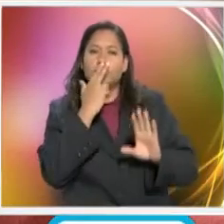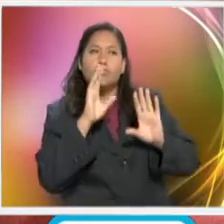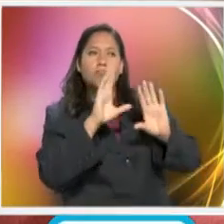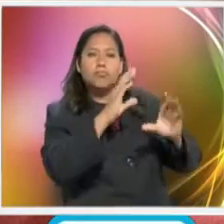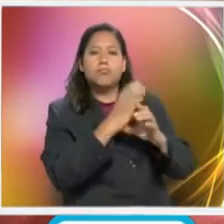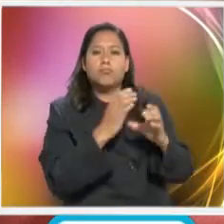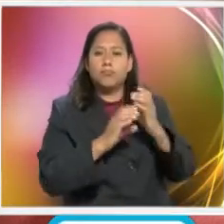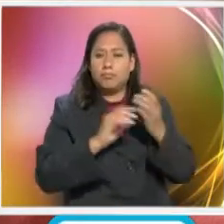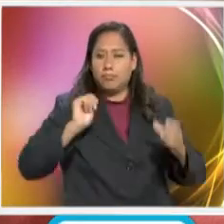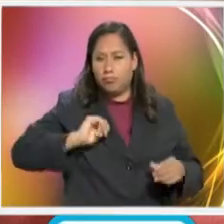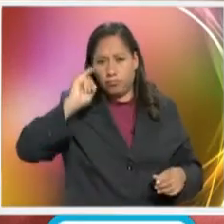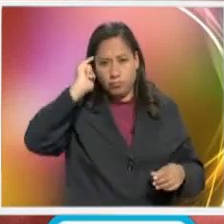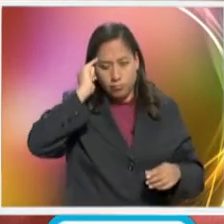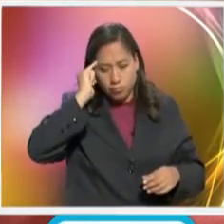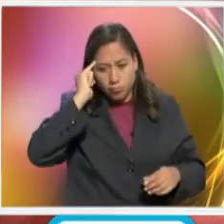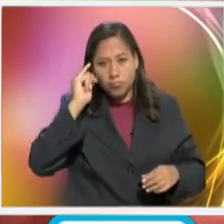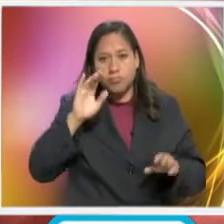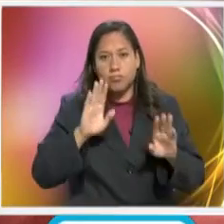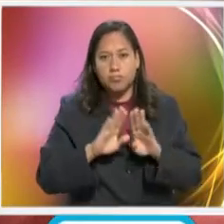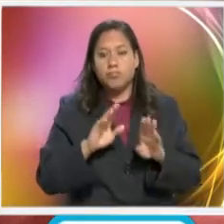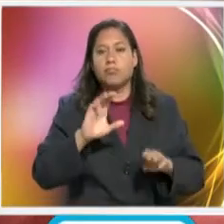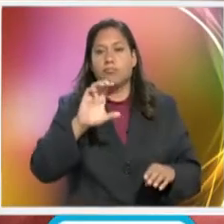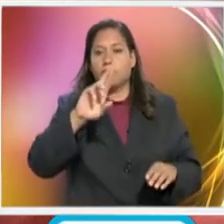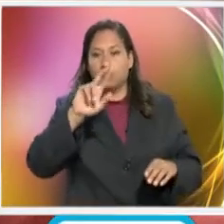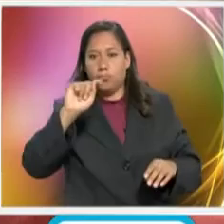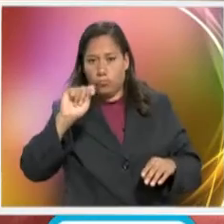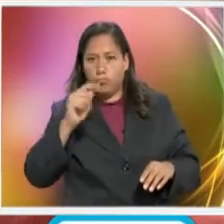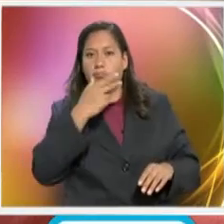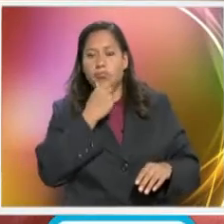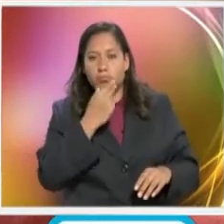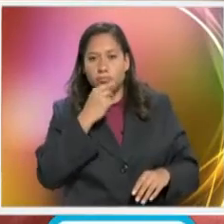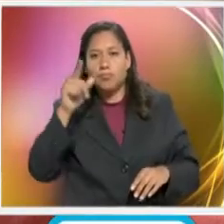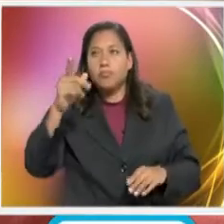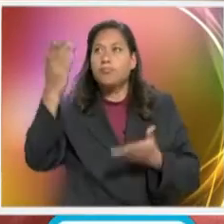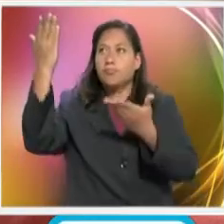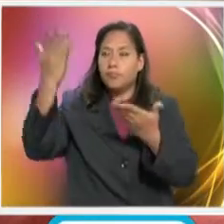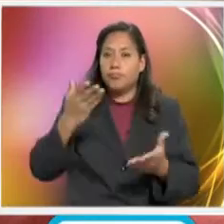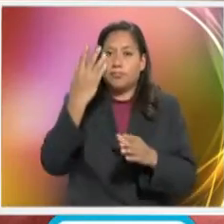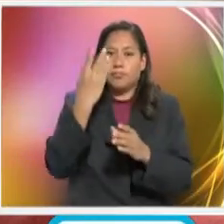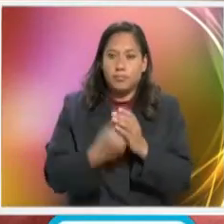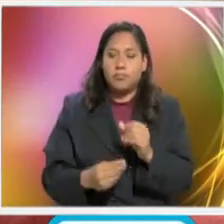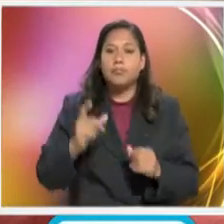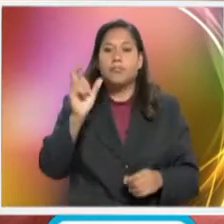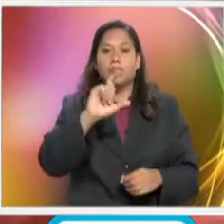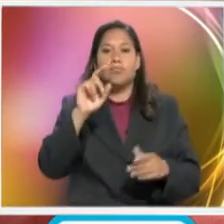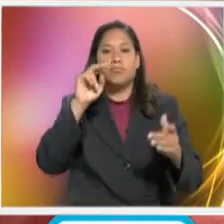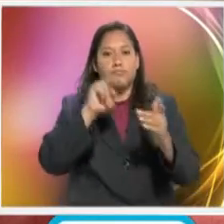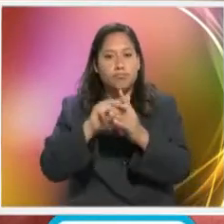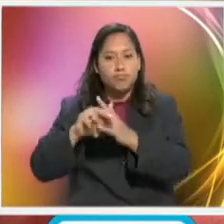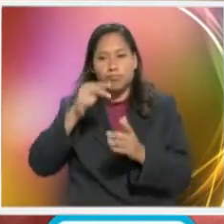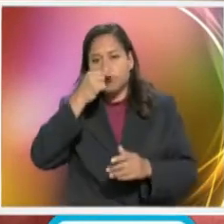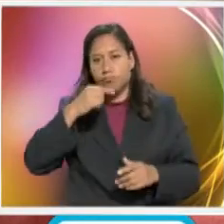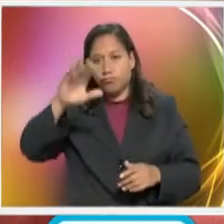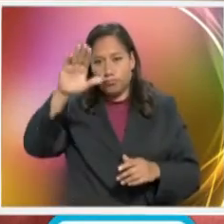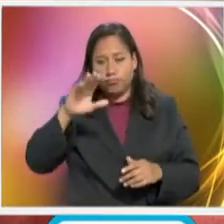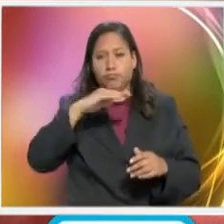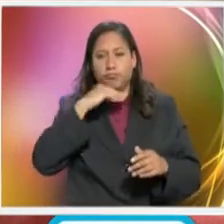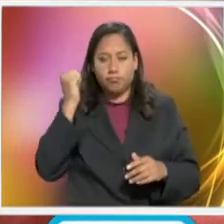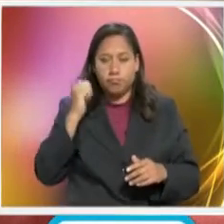prehispánicas, que era Kurt Stavenhagen, quien vino como refugiado durante el Holocausto alemán.